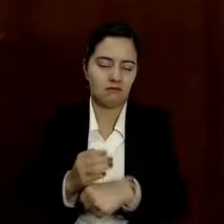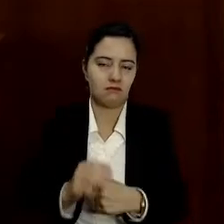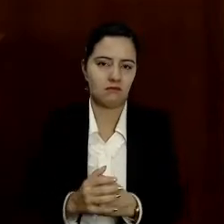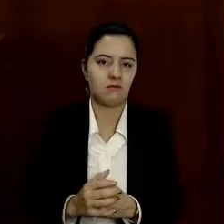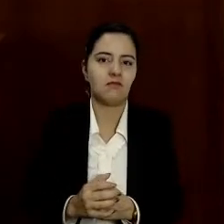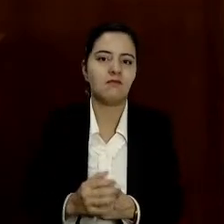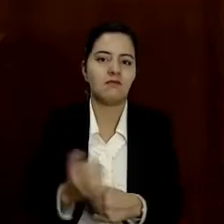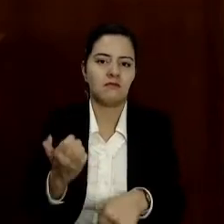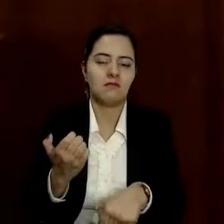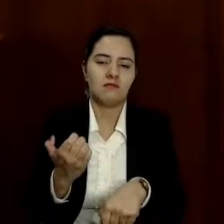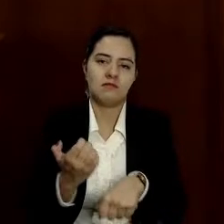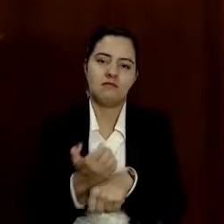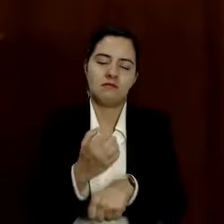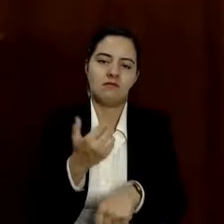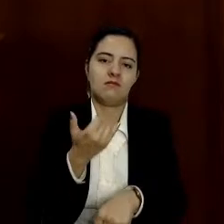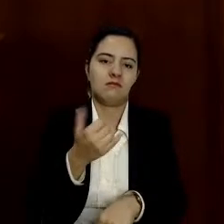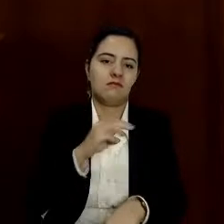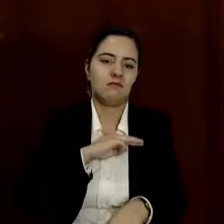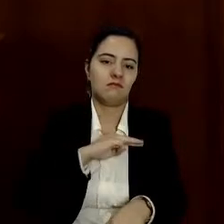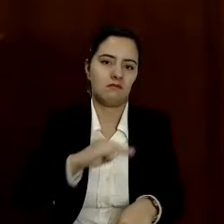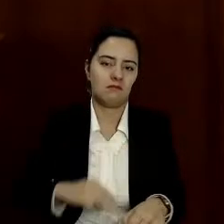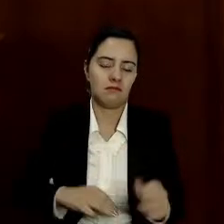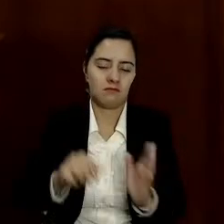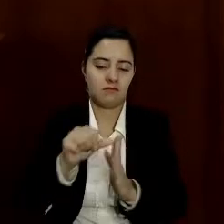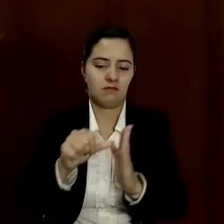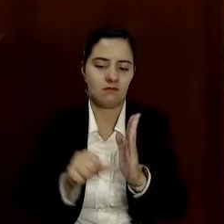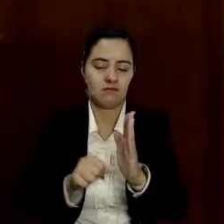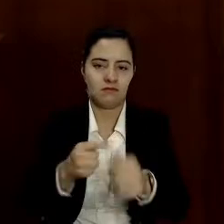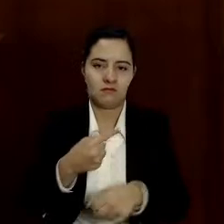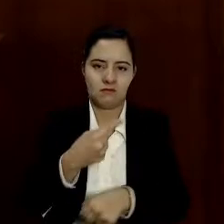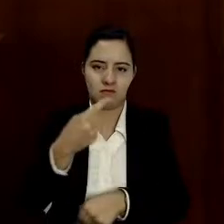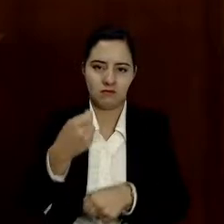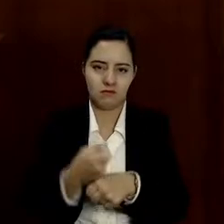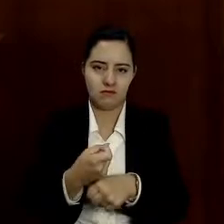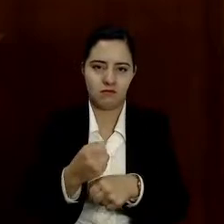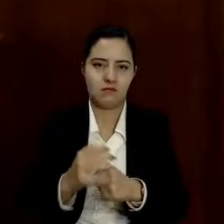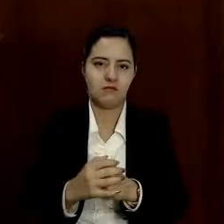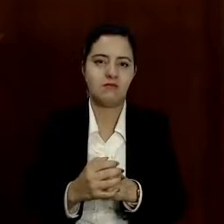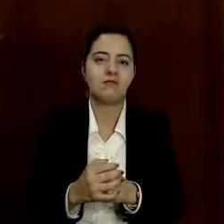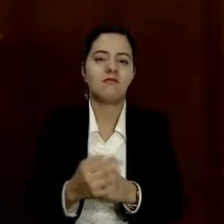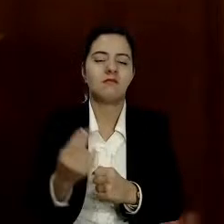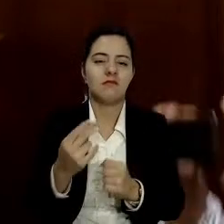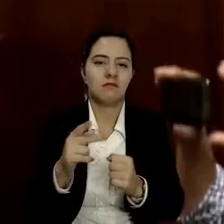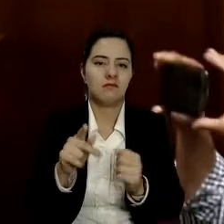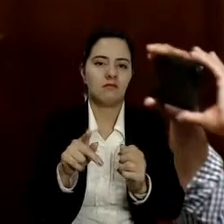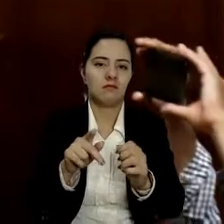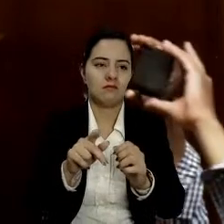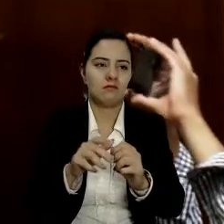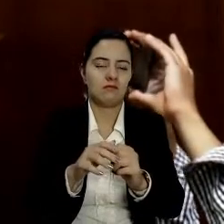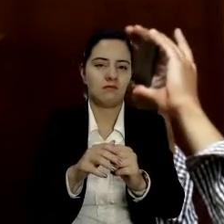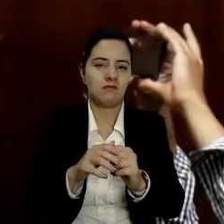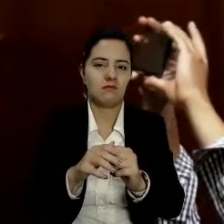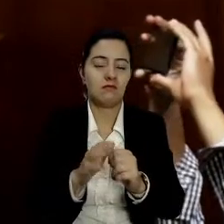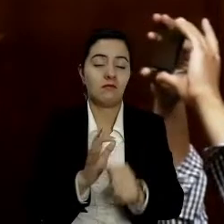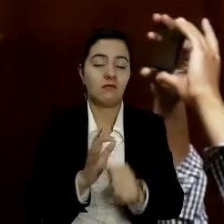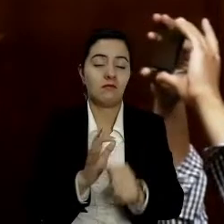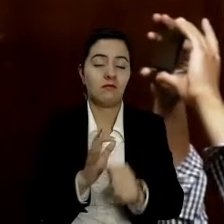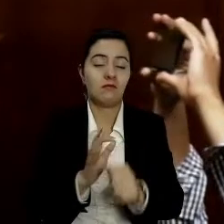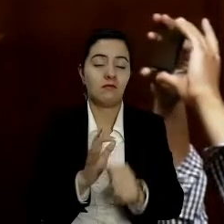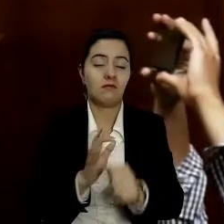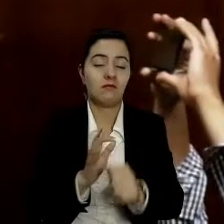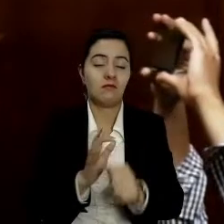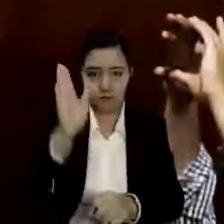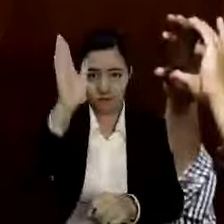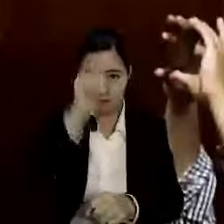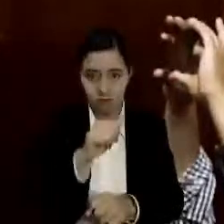y municipios. Artículo primero de transitorios, publíquese el presente acuerdo